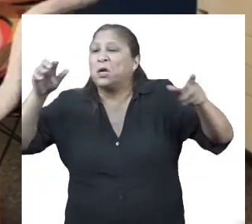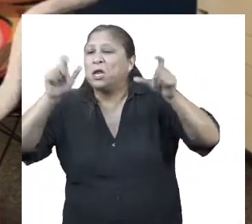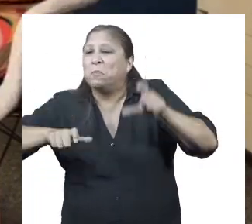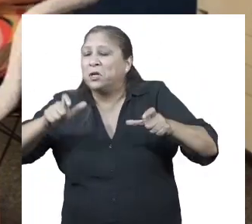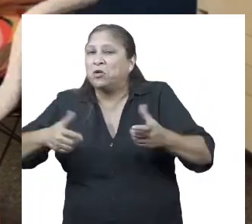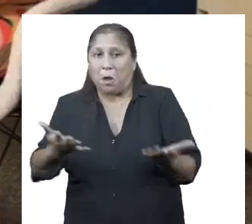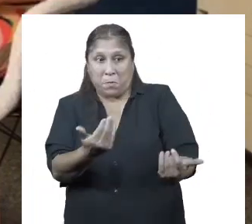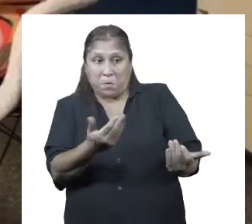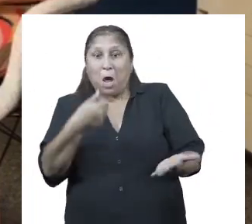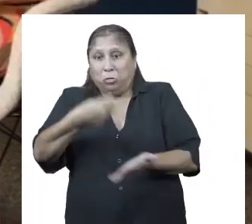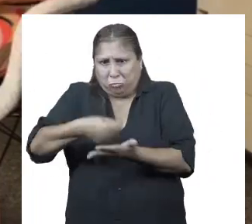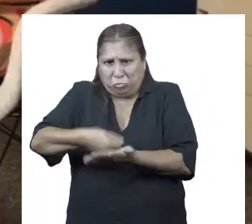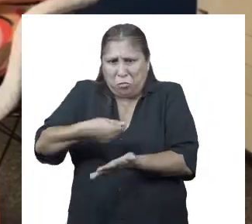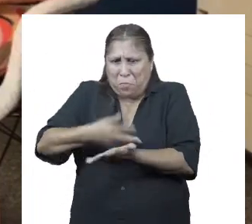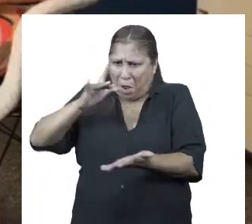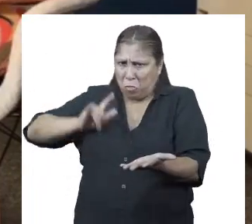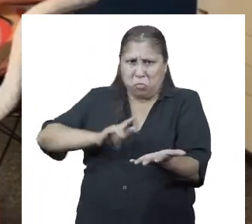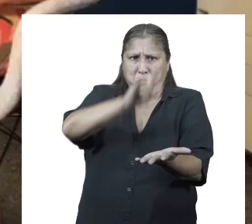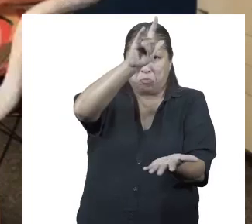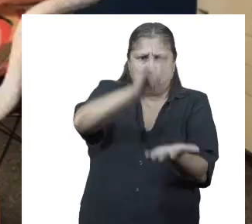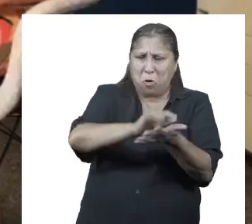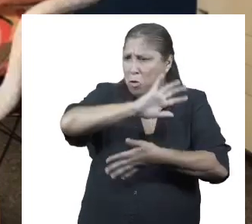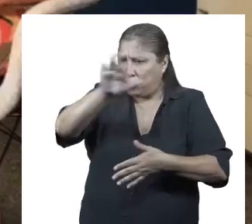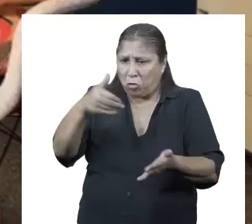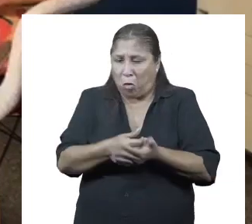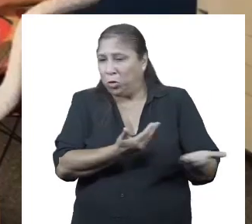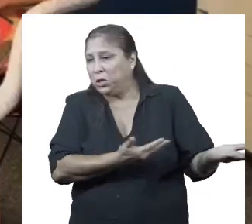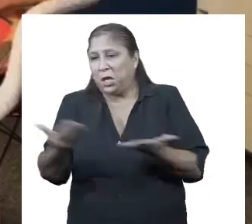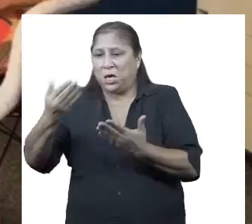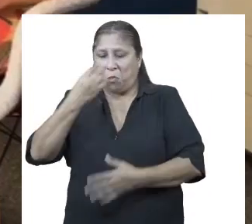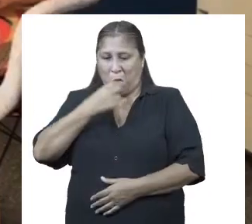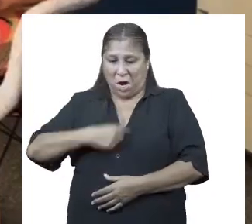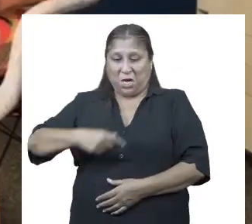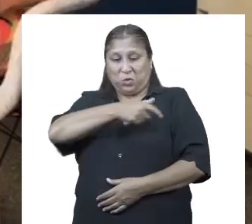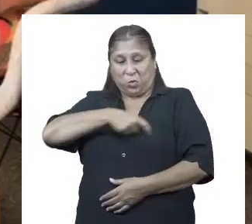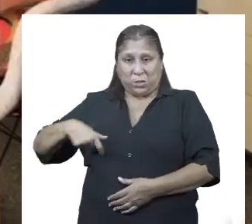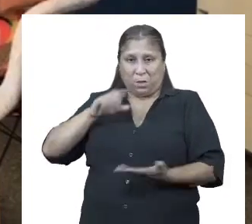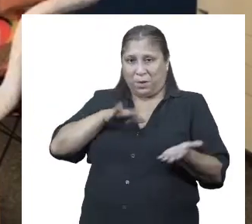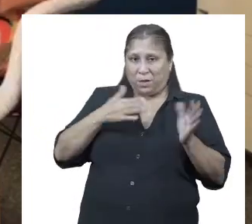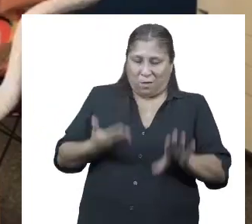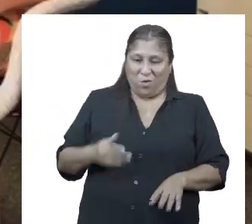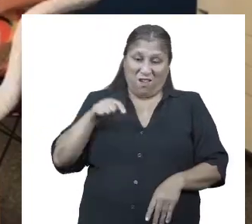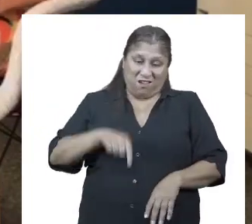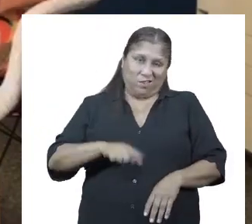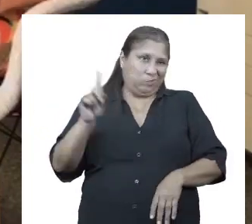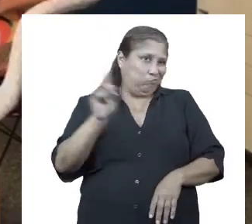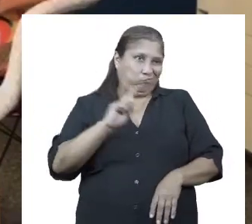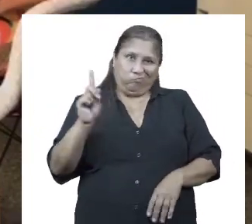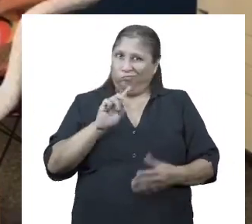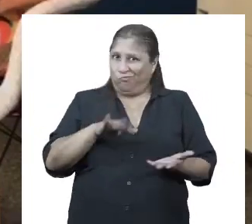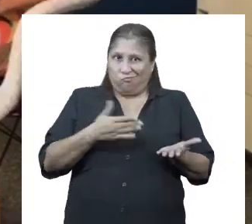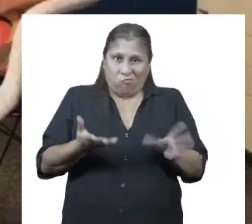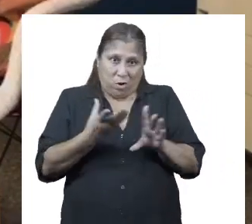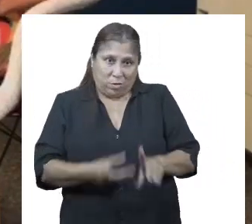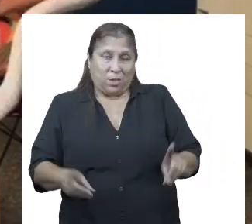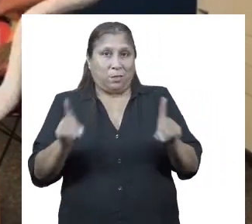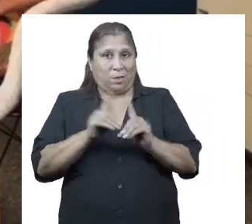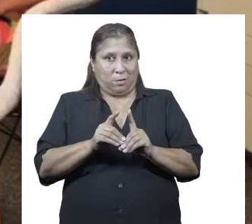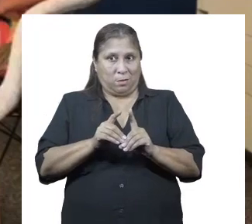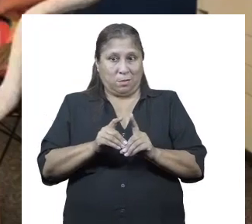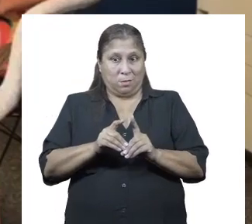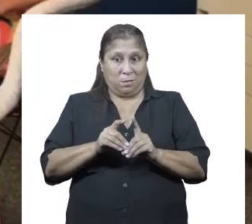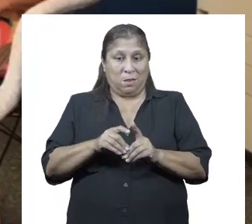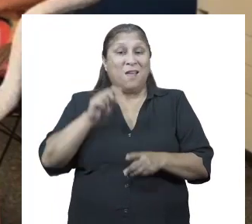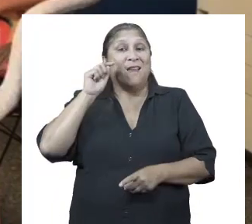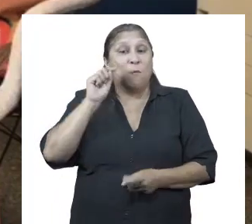persona le podría decir, mira, te pago todos los viáticos, todo el pasaje y te llevo a Suiza para que acabes con tu vida. Eso no es una muerte digna. La muerte digna es una